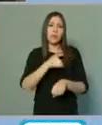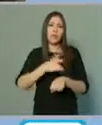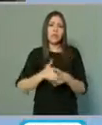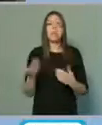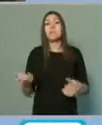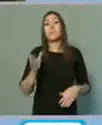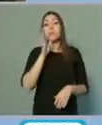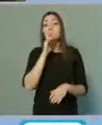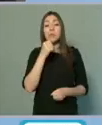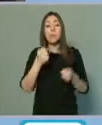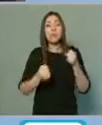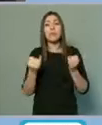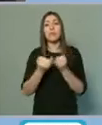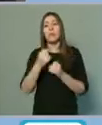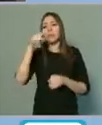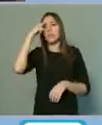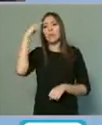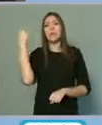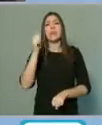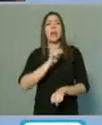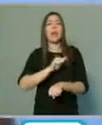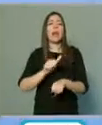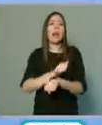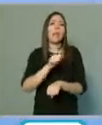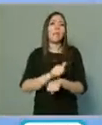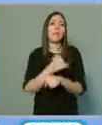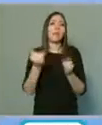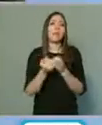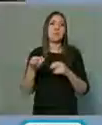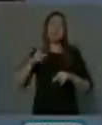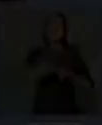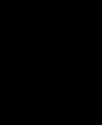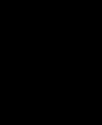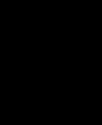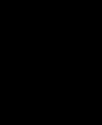también es muy fácil, es muy Nos fácil vamos irse en en camión. Órale. Así es. Claudia, muchas gracias. Gracias a ustedes.